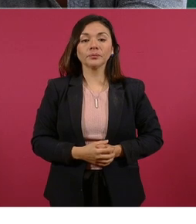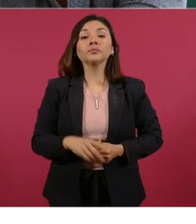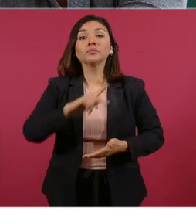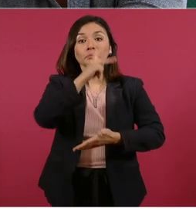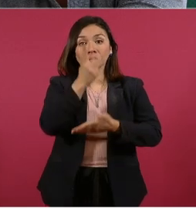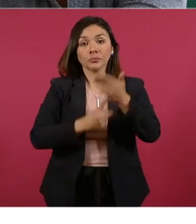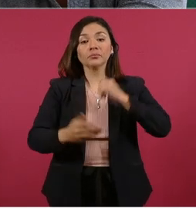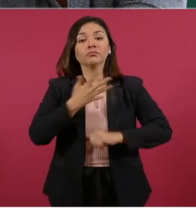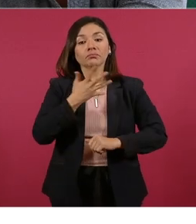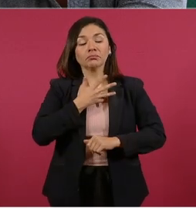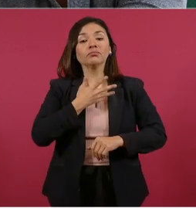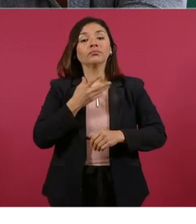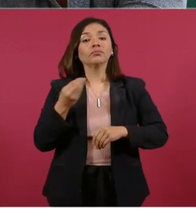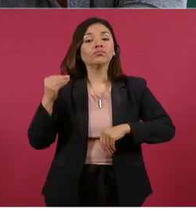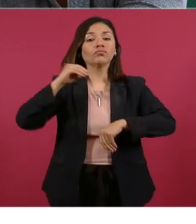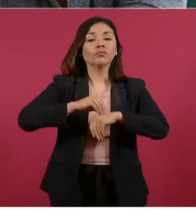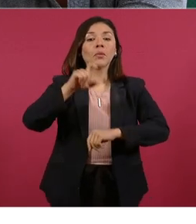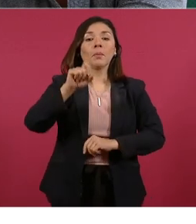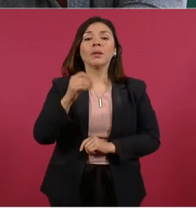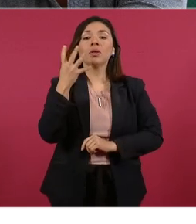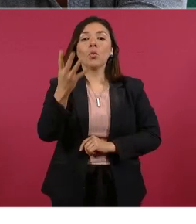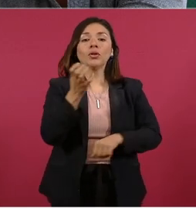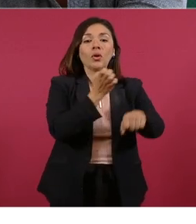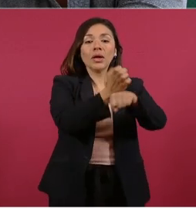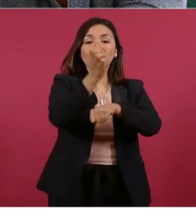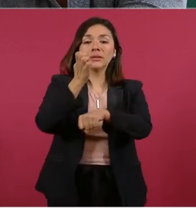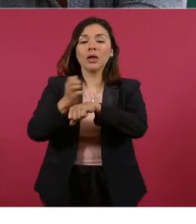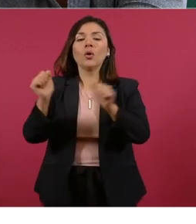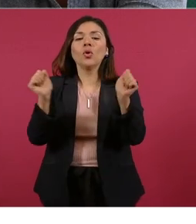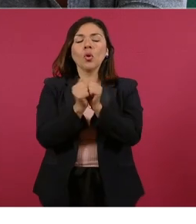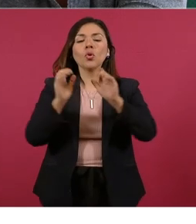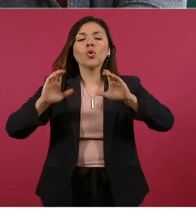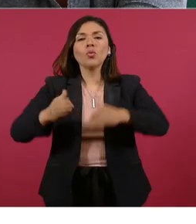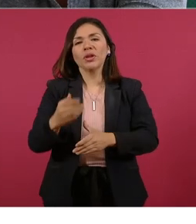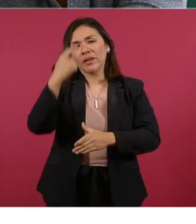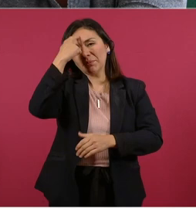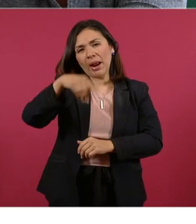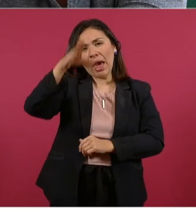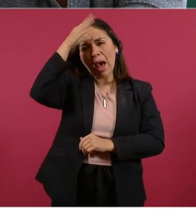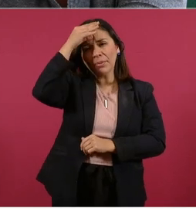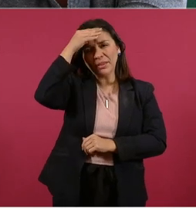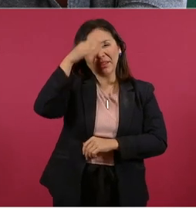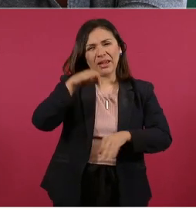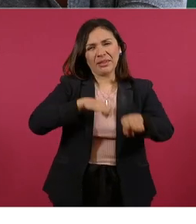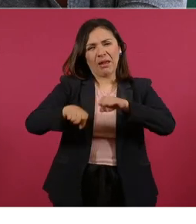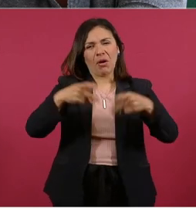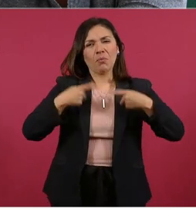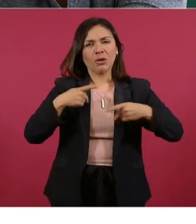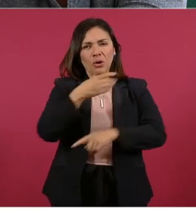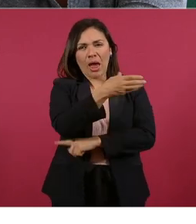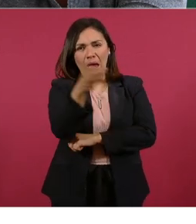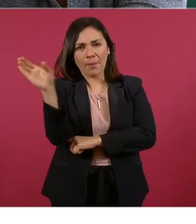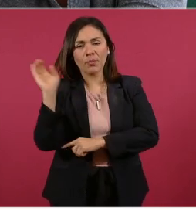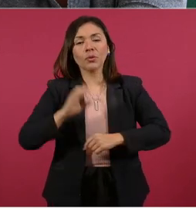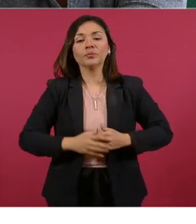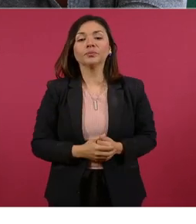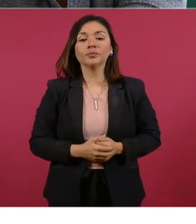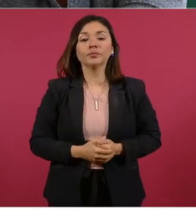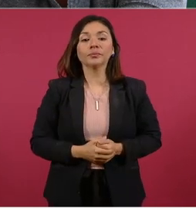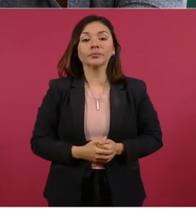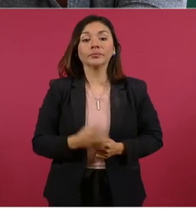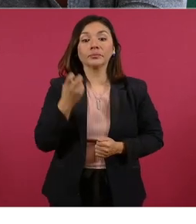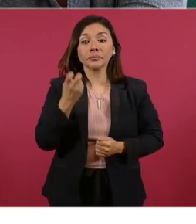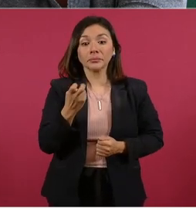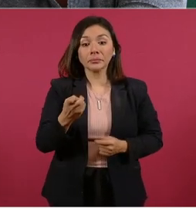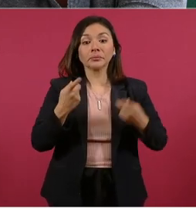trabaja a través de más de 18 mil comunidades de aprendizaje campesino. Juntos Estos campesinos